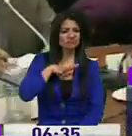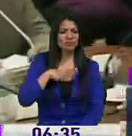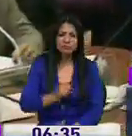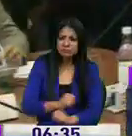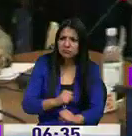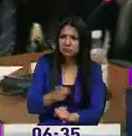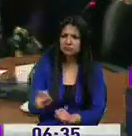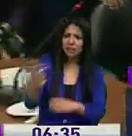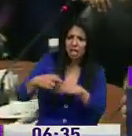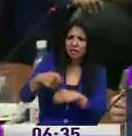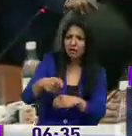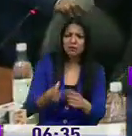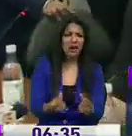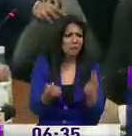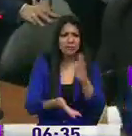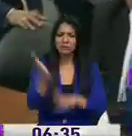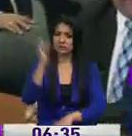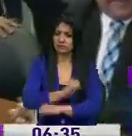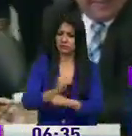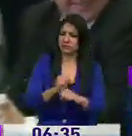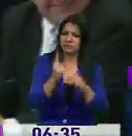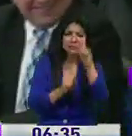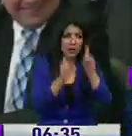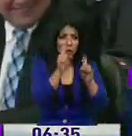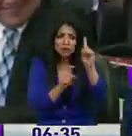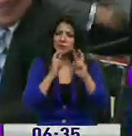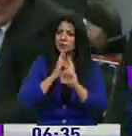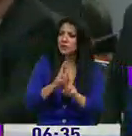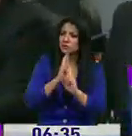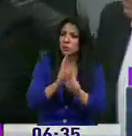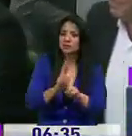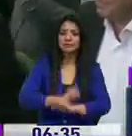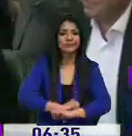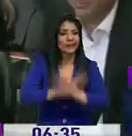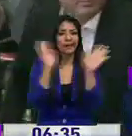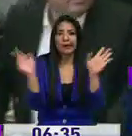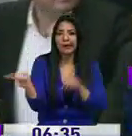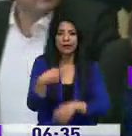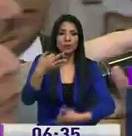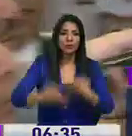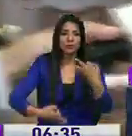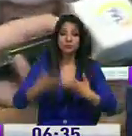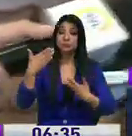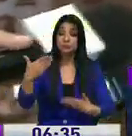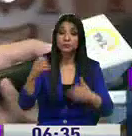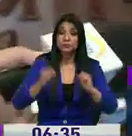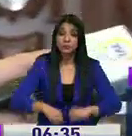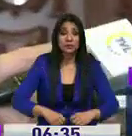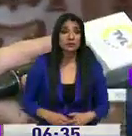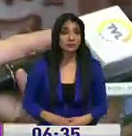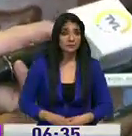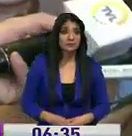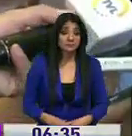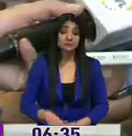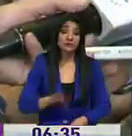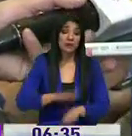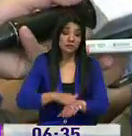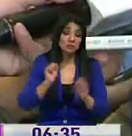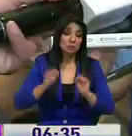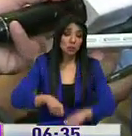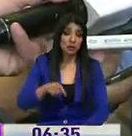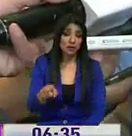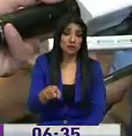sobre lo consultado por los legisladores es una causal clara para su enjuiciamiento puede ser que sea una de las causales está